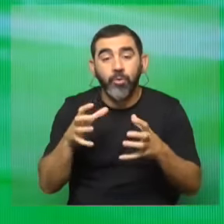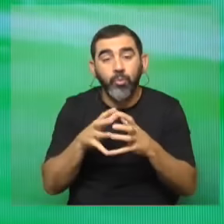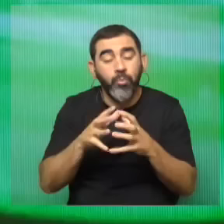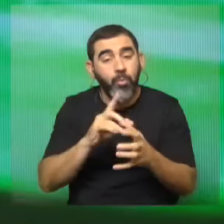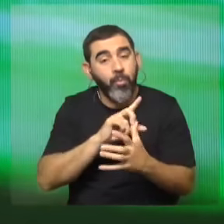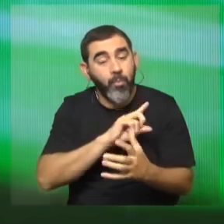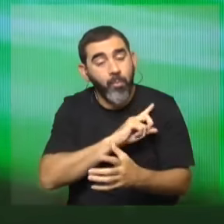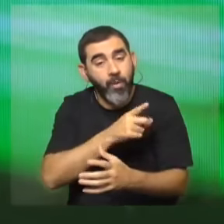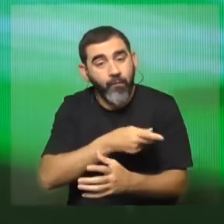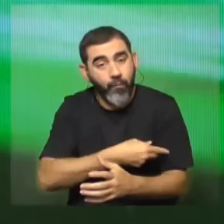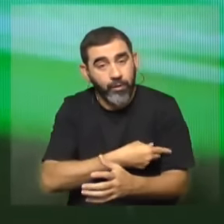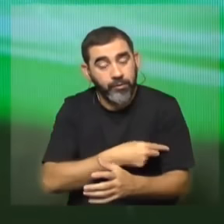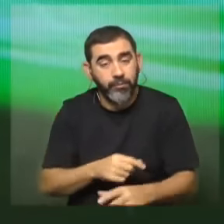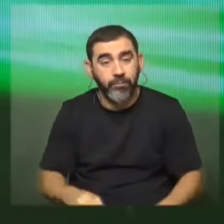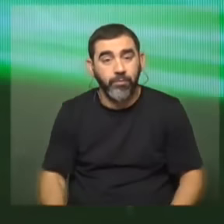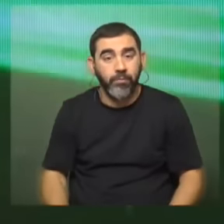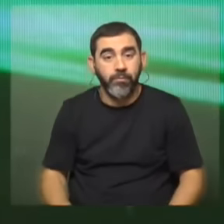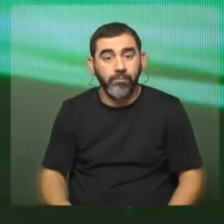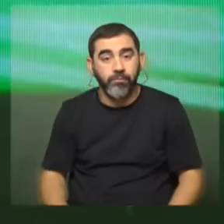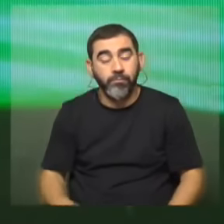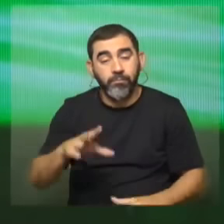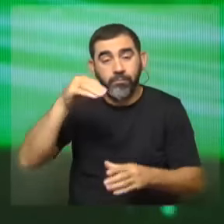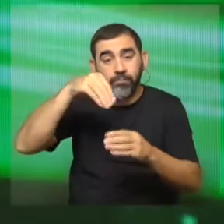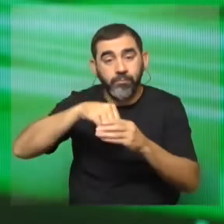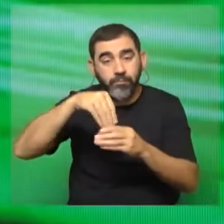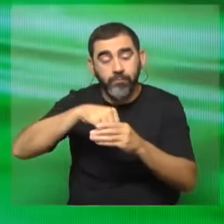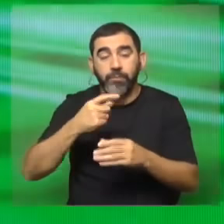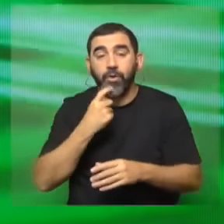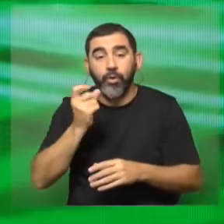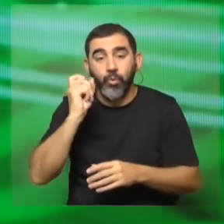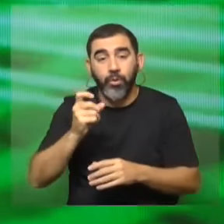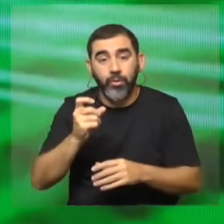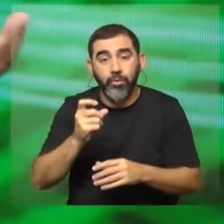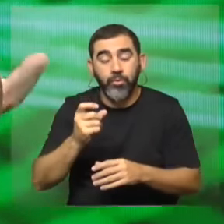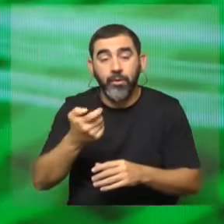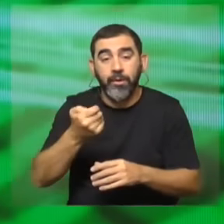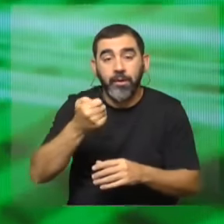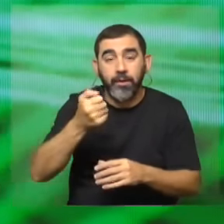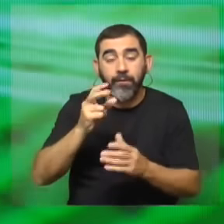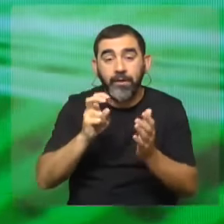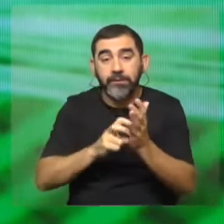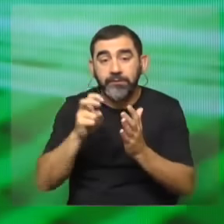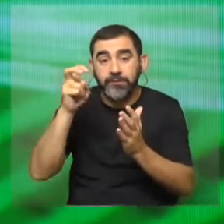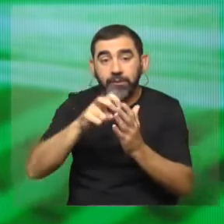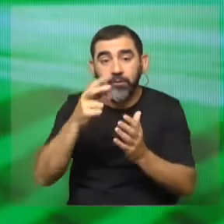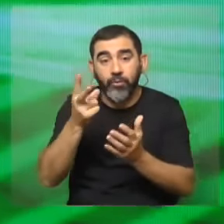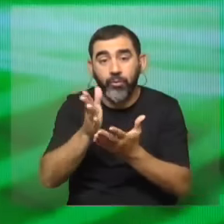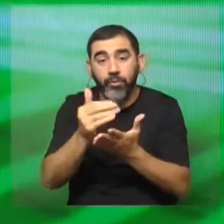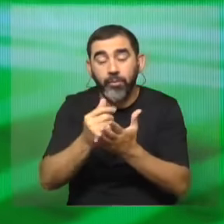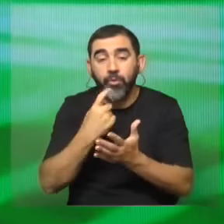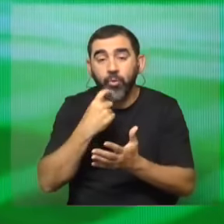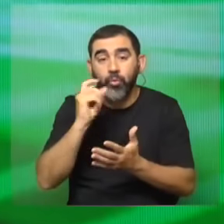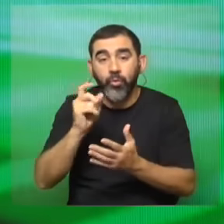fuerte este para una interna en el partido Colorado empezamos con Rivera y salto que son los dos departamentos donde el partido